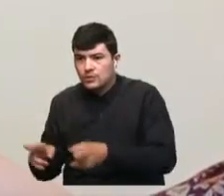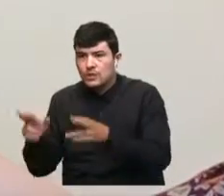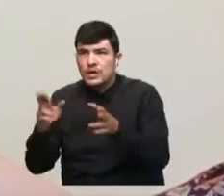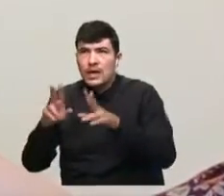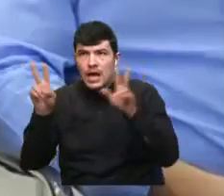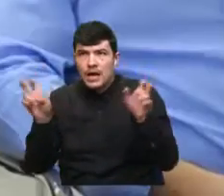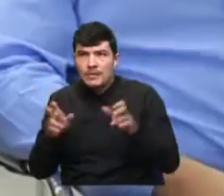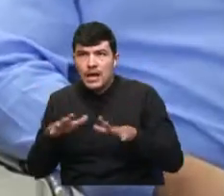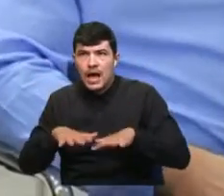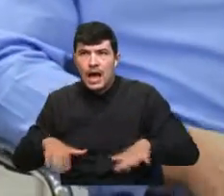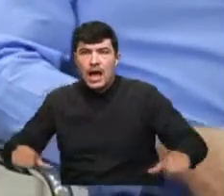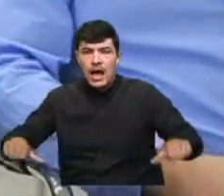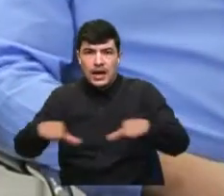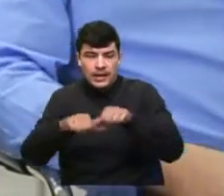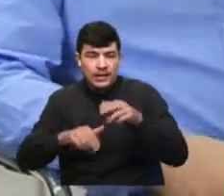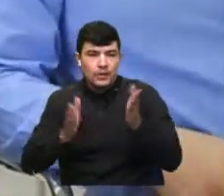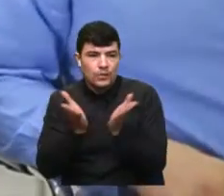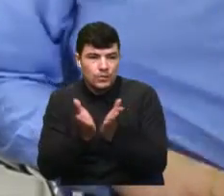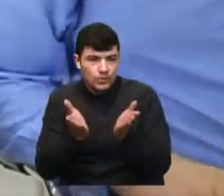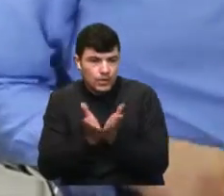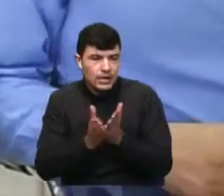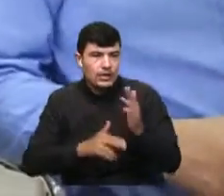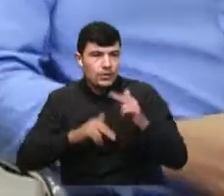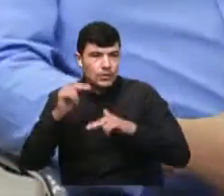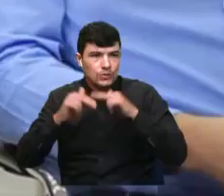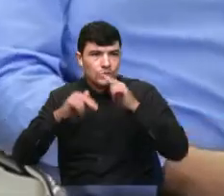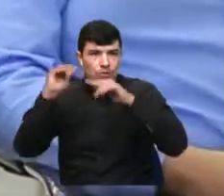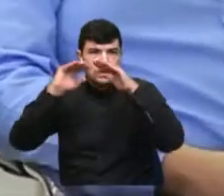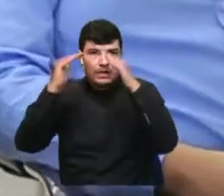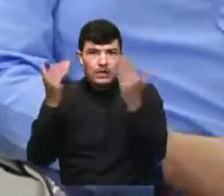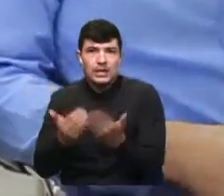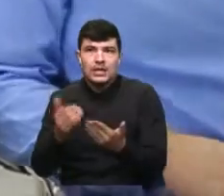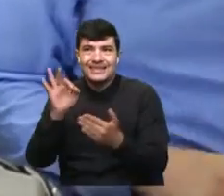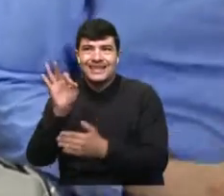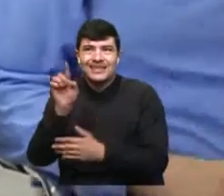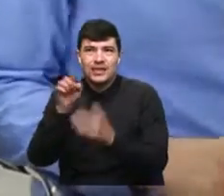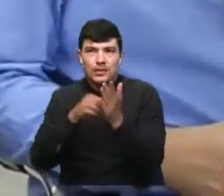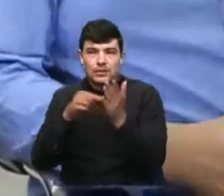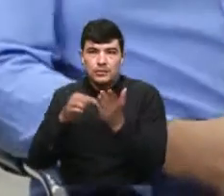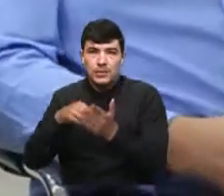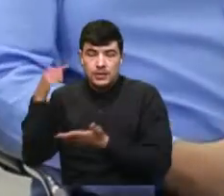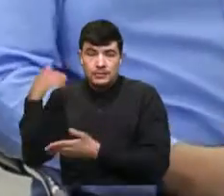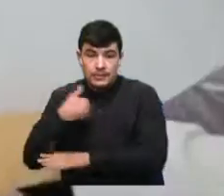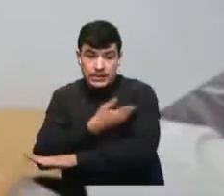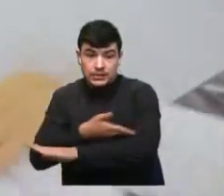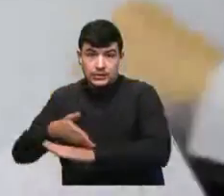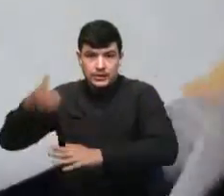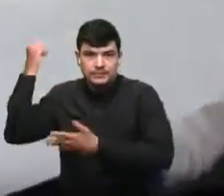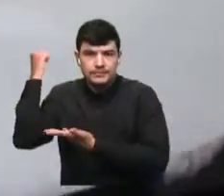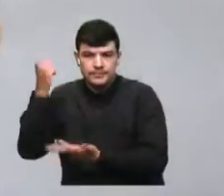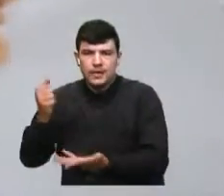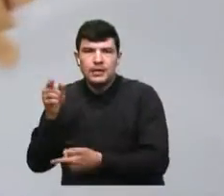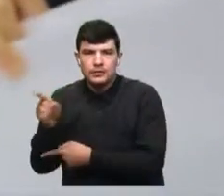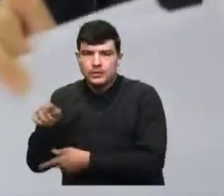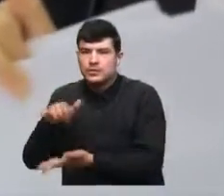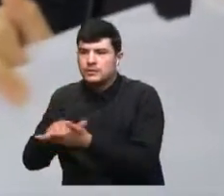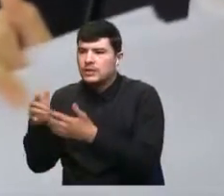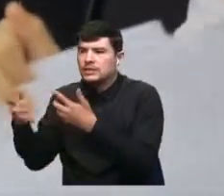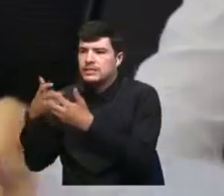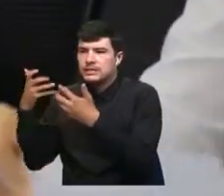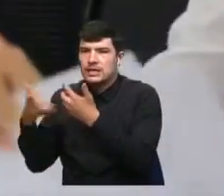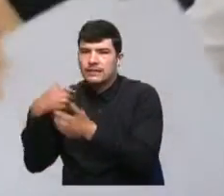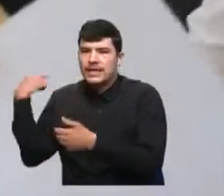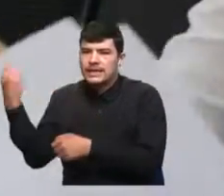educación, construcción de colegios. Son 31 mil millones de pesos aprobados en el OCACTON municipal que provienen del Sistema General